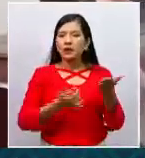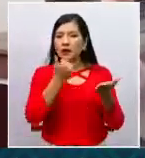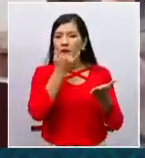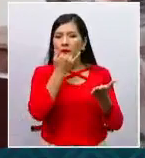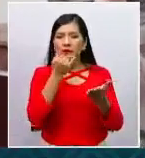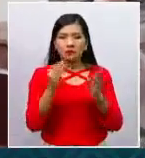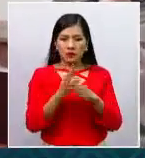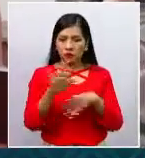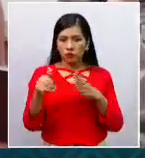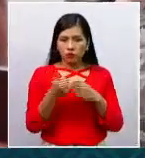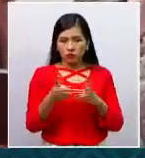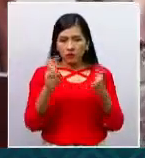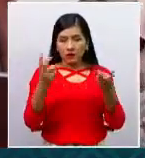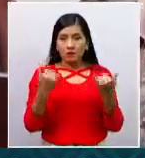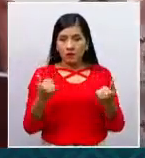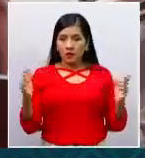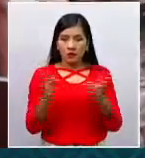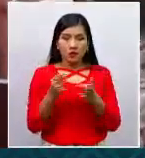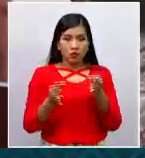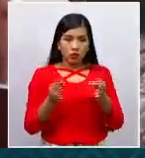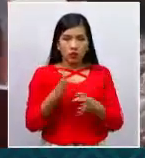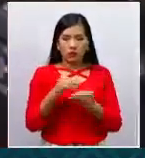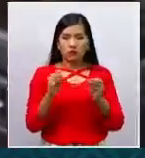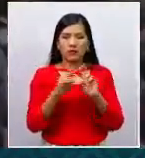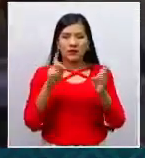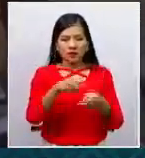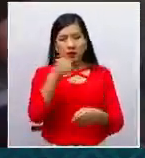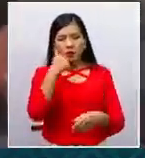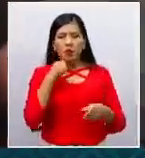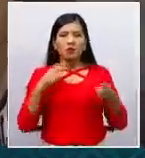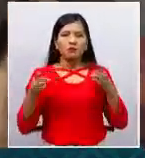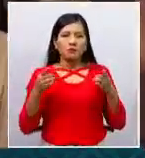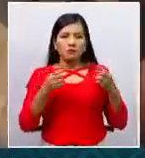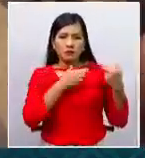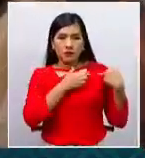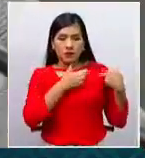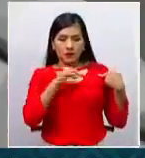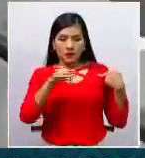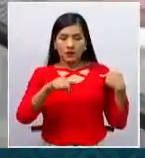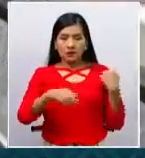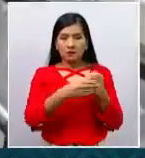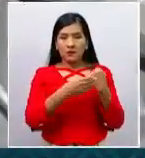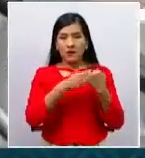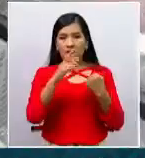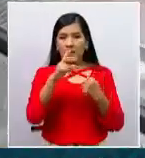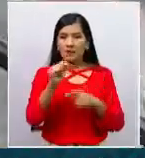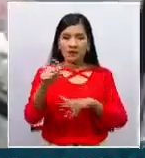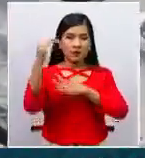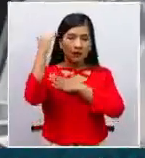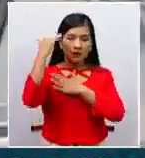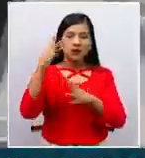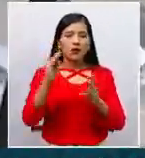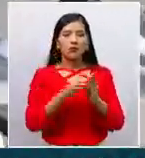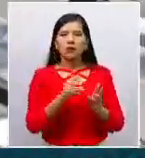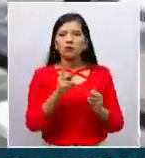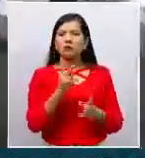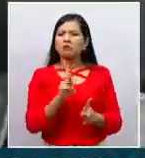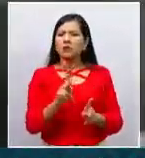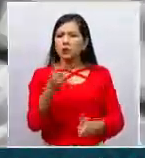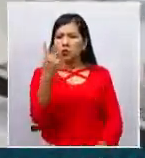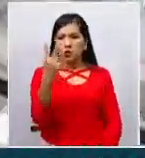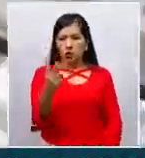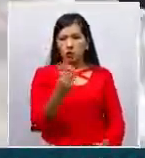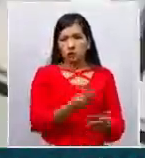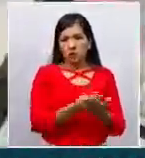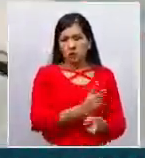ha pasado con esta audiencia y el caso de la gerente general, es que se han otorgado créditos vinculados a dos personas donde